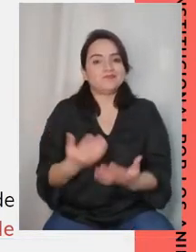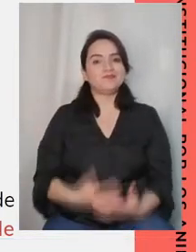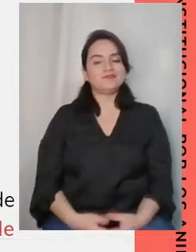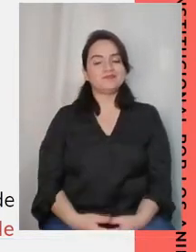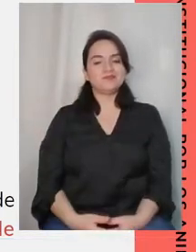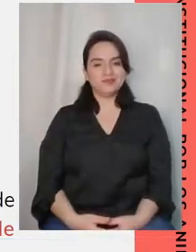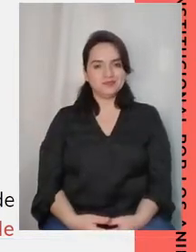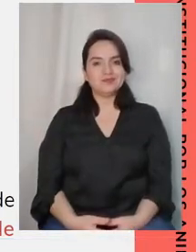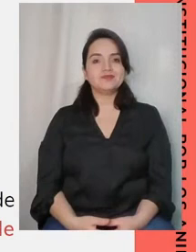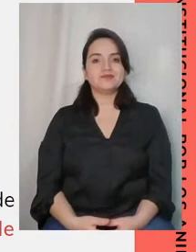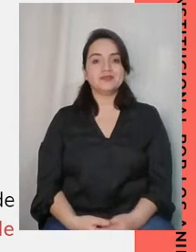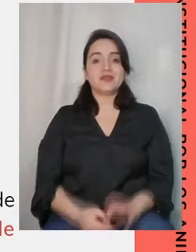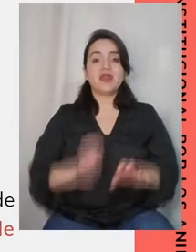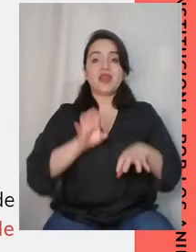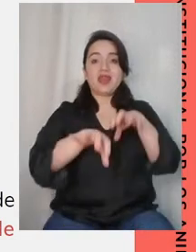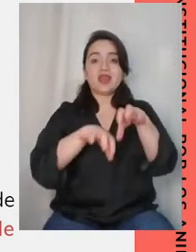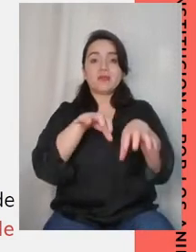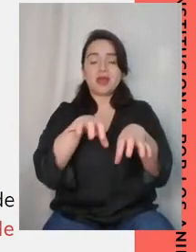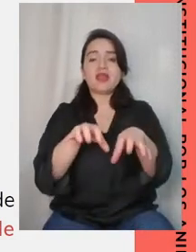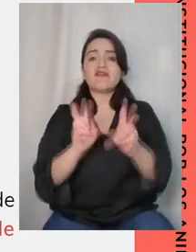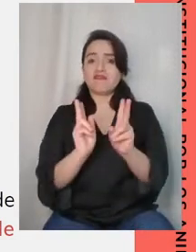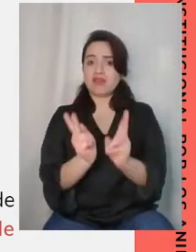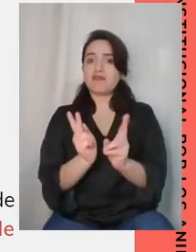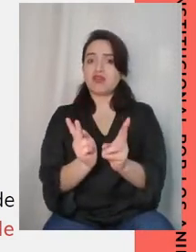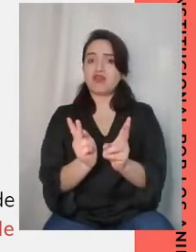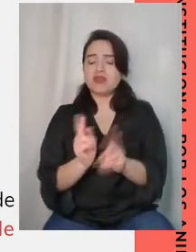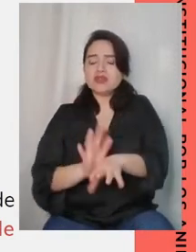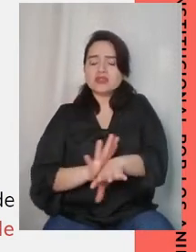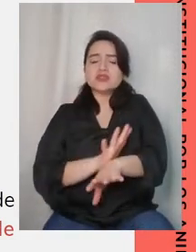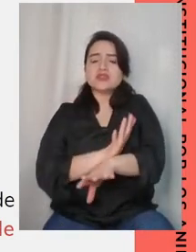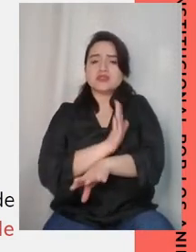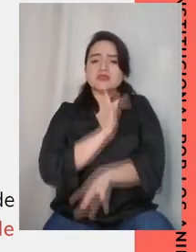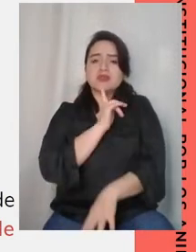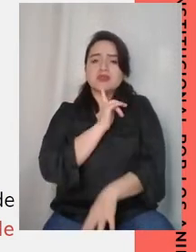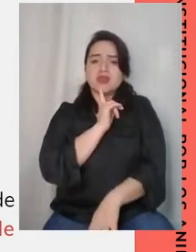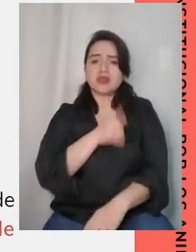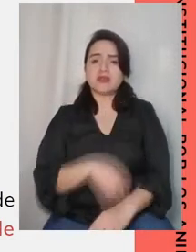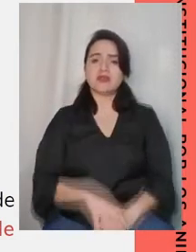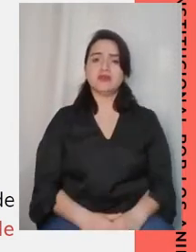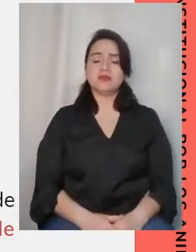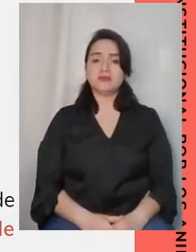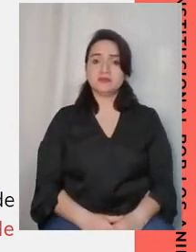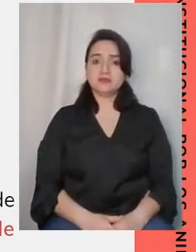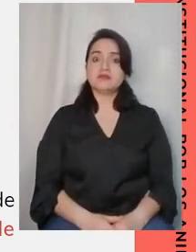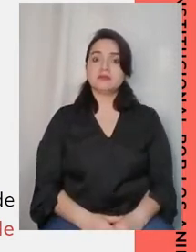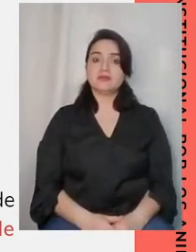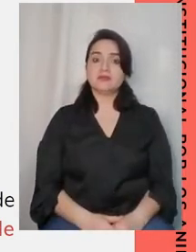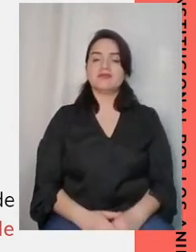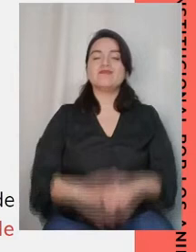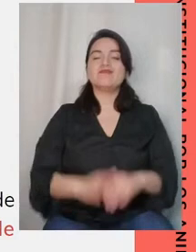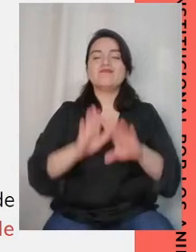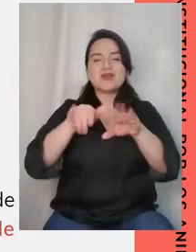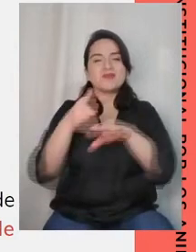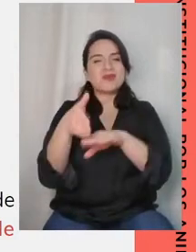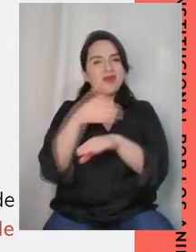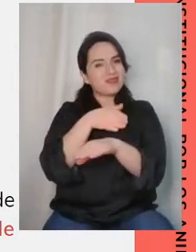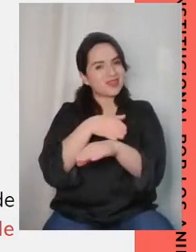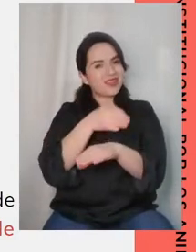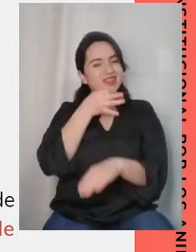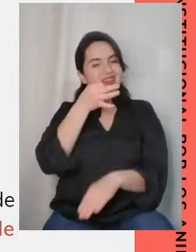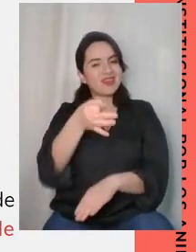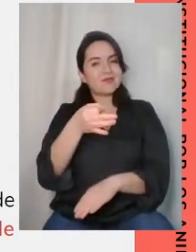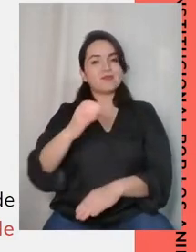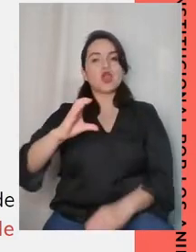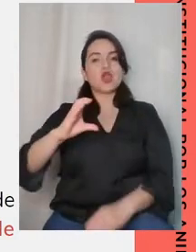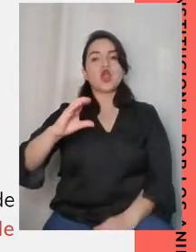los animales como seres vivientes y sensibles, lo cual es bastante paradójico porque, como mencioné, el Código Civil se refiere a ellos